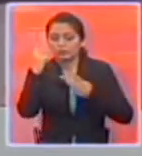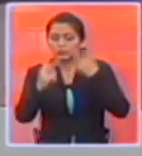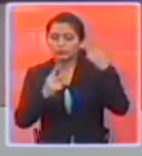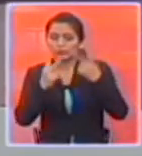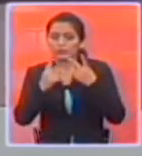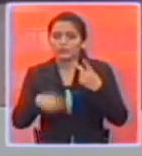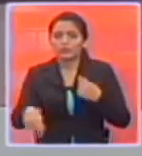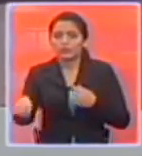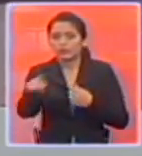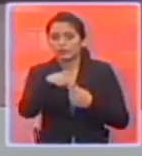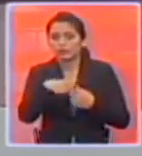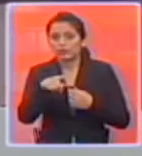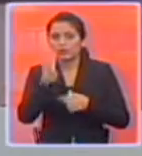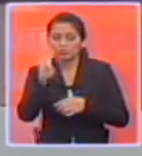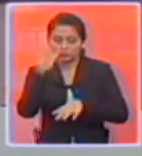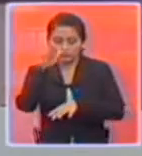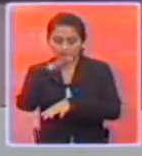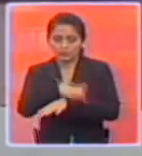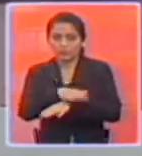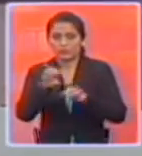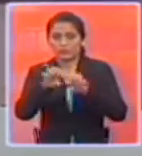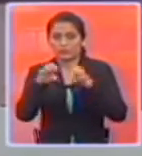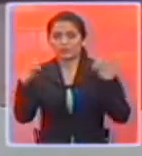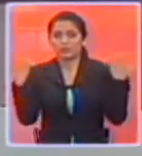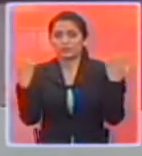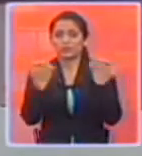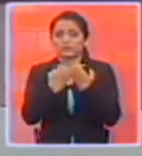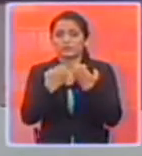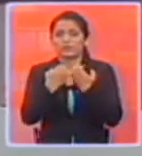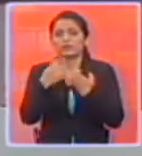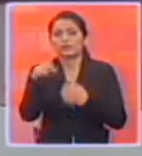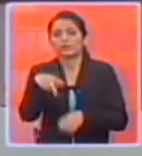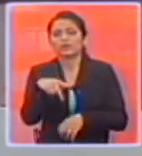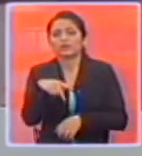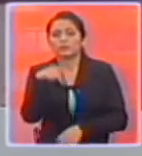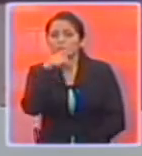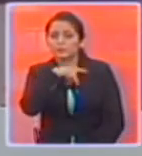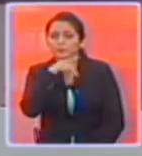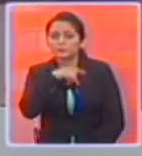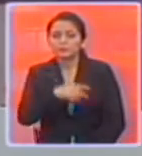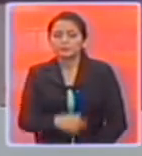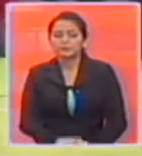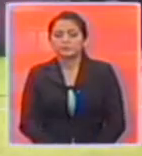partir de las 4 de la tarde en el Estadio Real Están Marinos de Puerto Viejo.